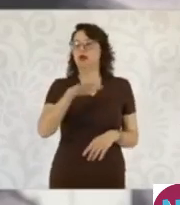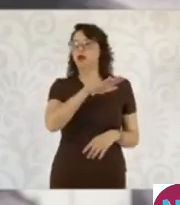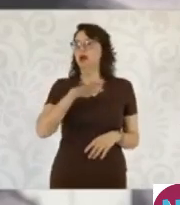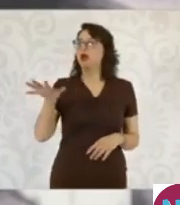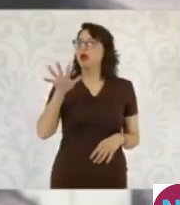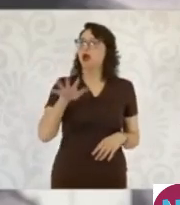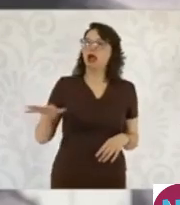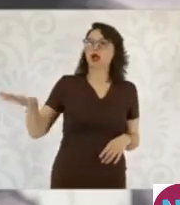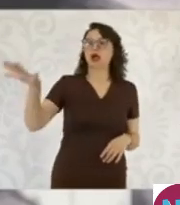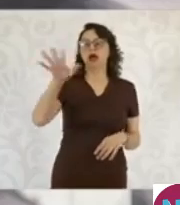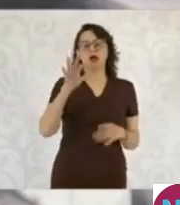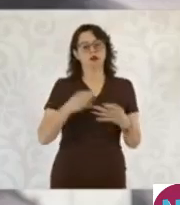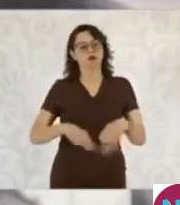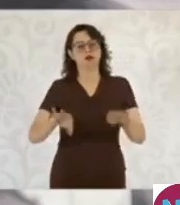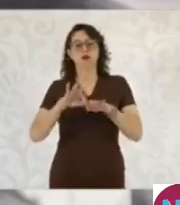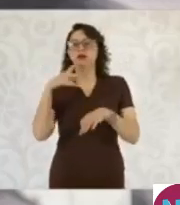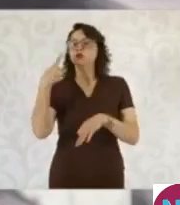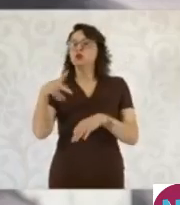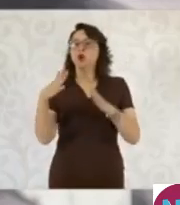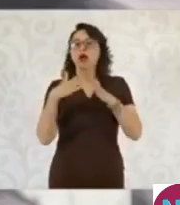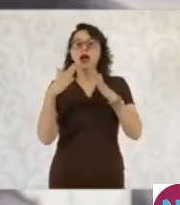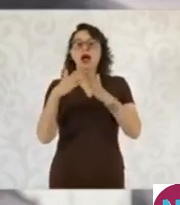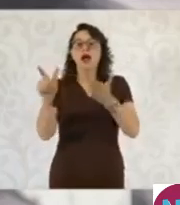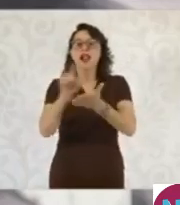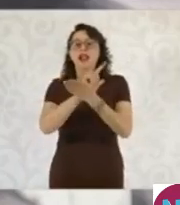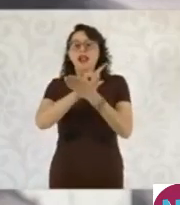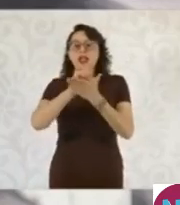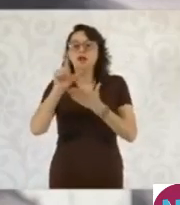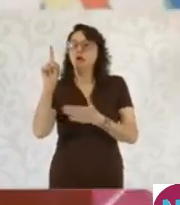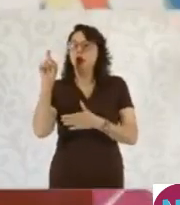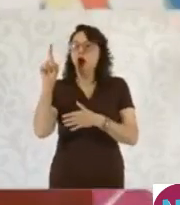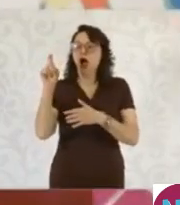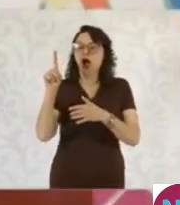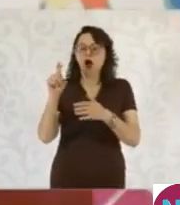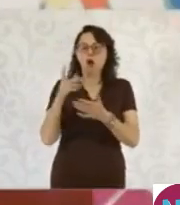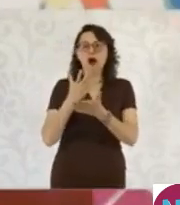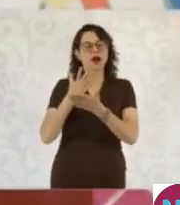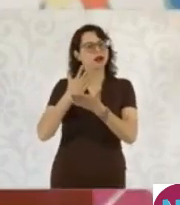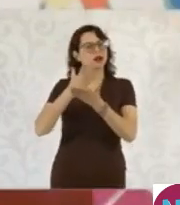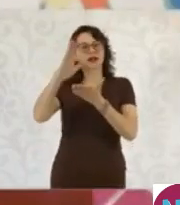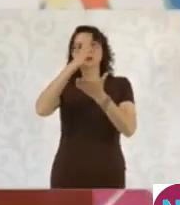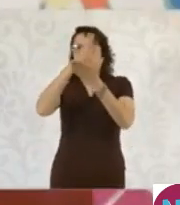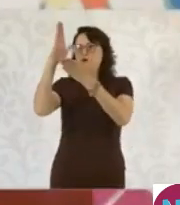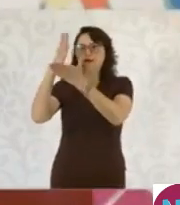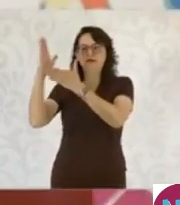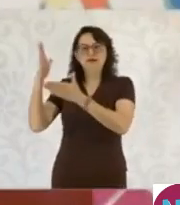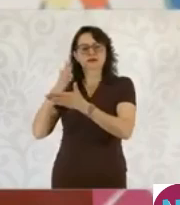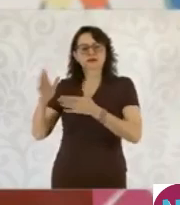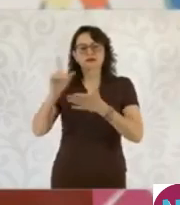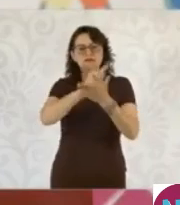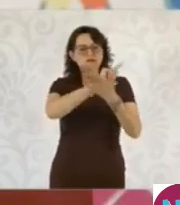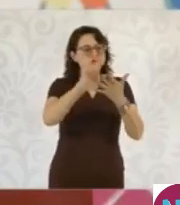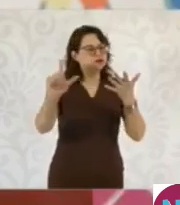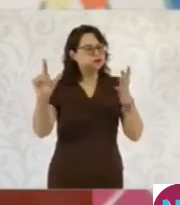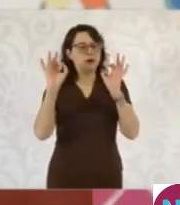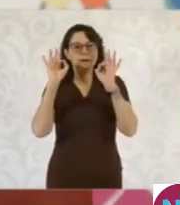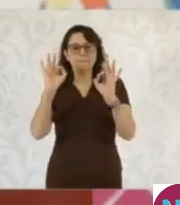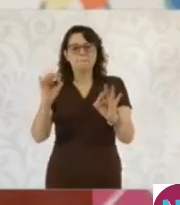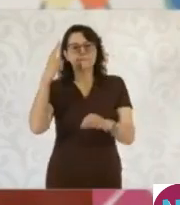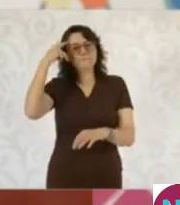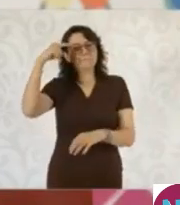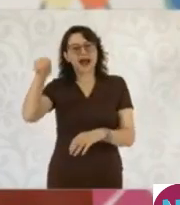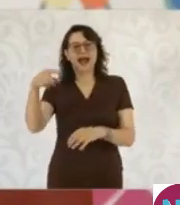mantener el patio limpio para no tener mosquitos acumulados. Y para eso es importante eliminar